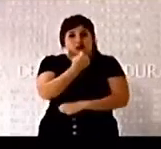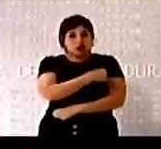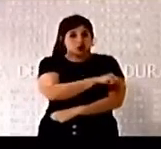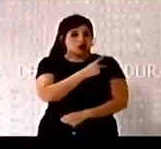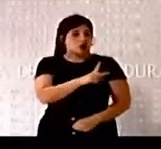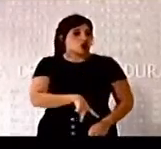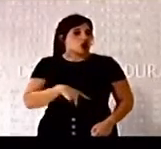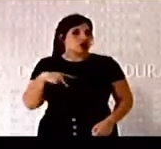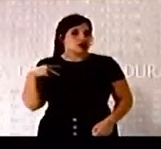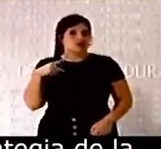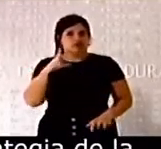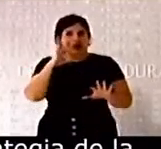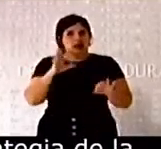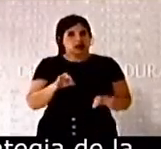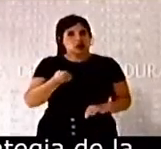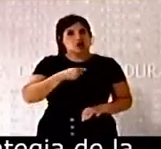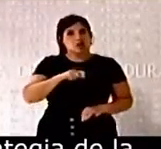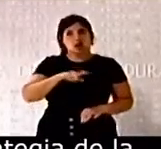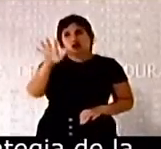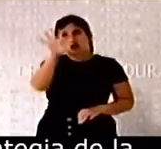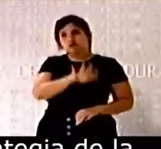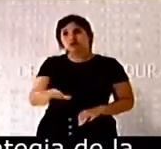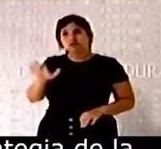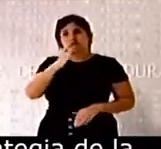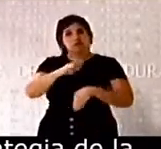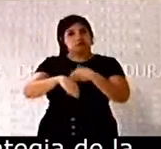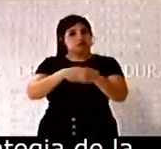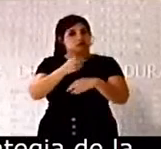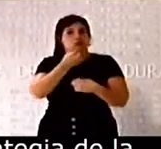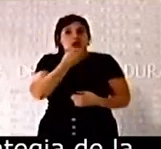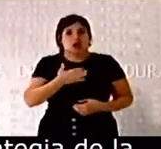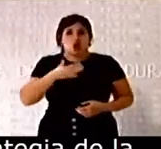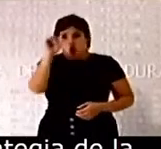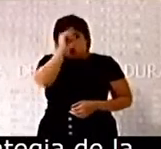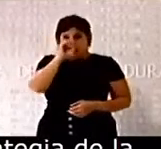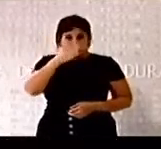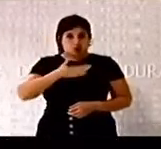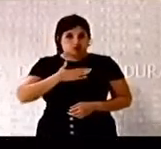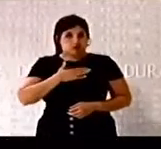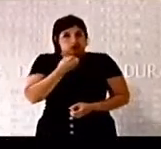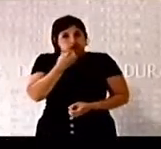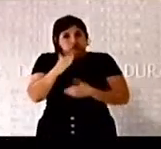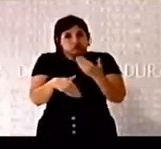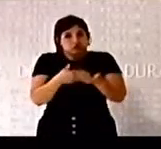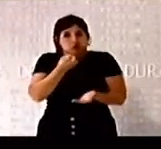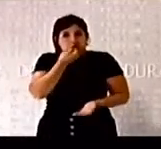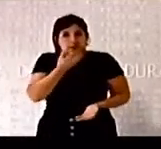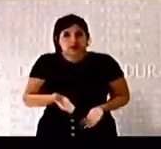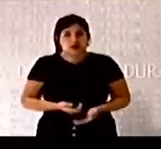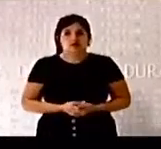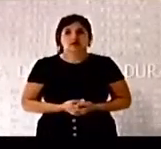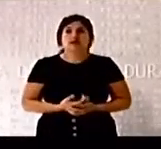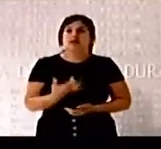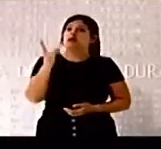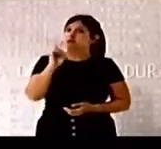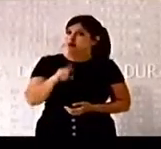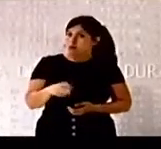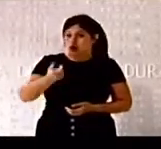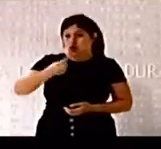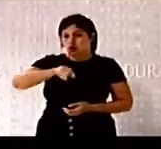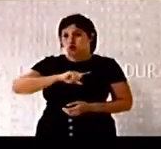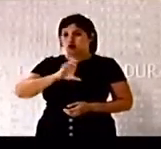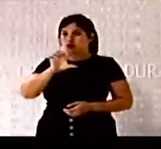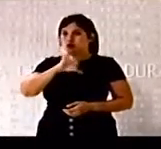creo que va bien en todo el país. Mi opinión es que va bien en todo el país y va bien también en nuestra comunidad